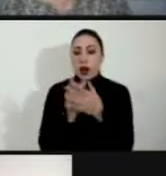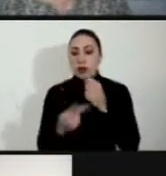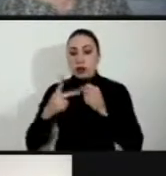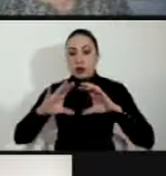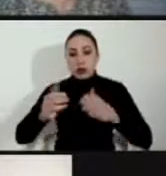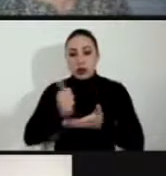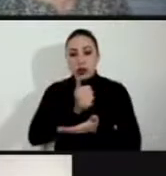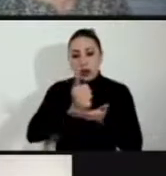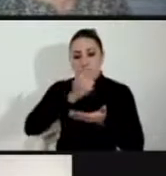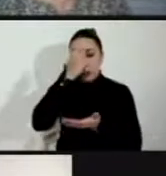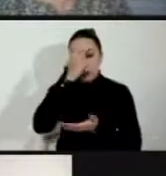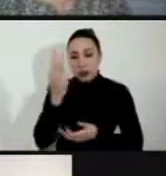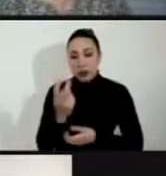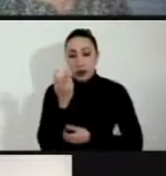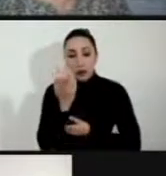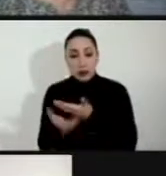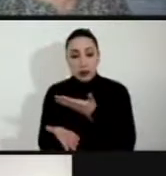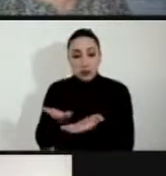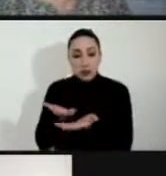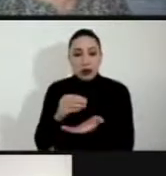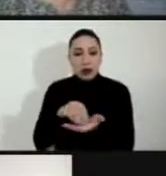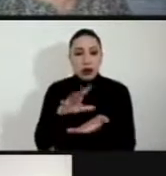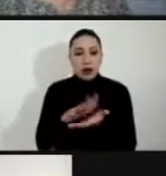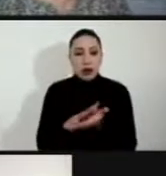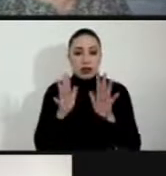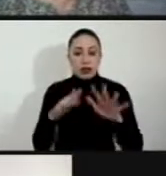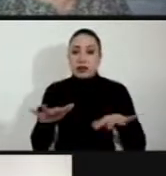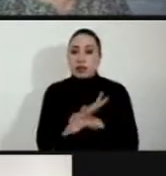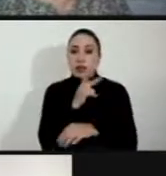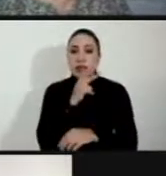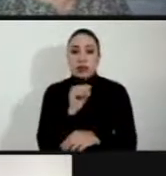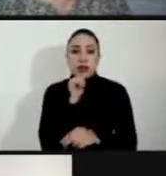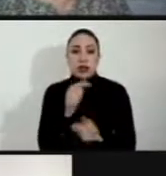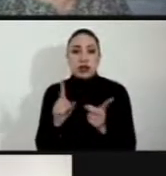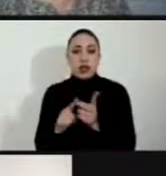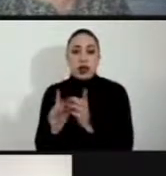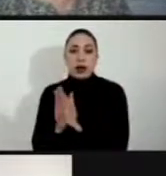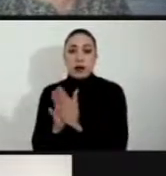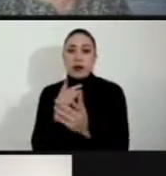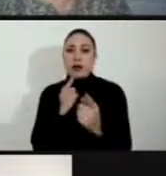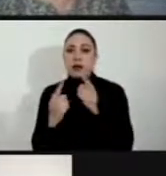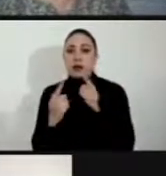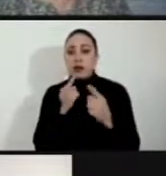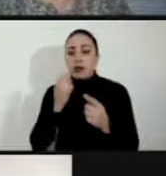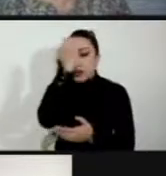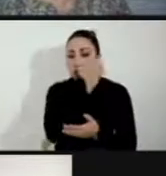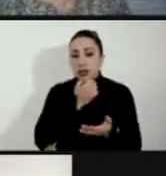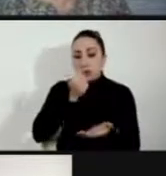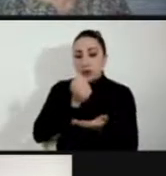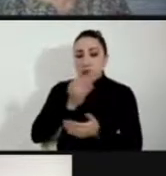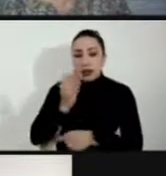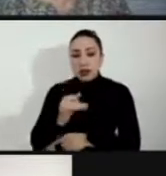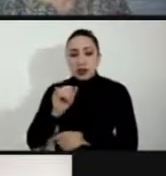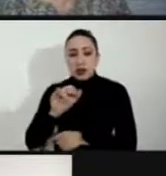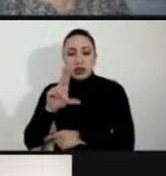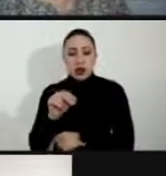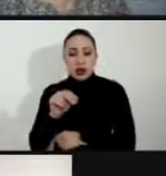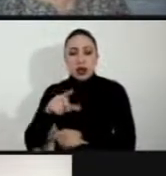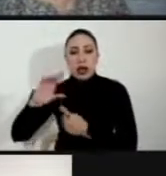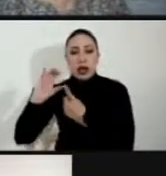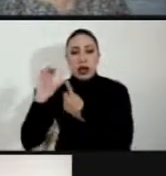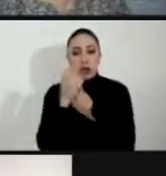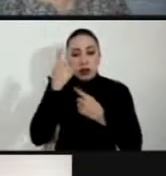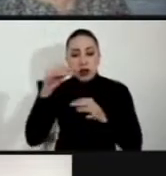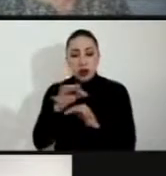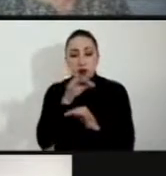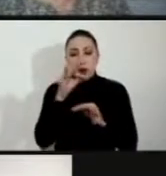México, se instruye su inserción íntegra en el diario de los debates y se turna para su análisis dictamen a las Comisiones Unidas de Igualdad de Género y Derechos